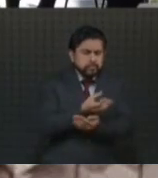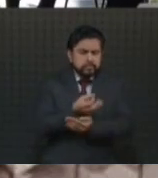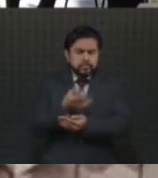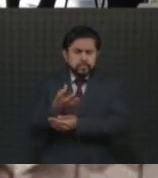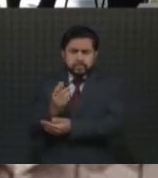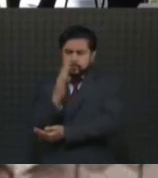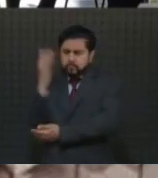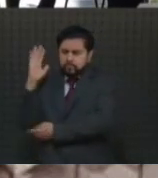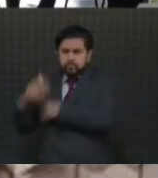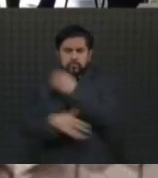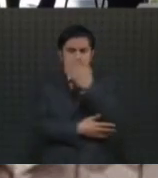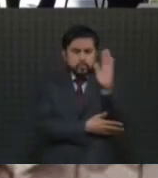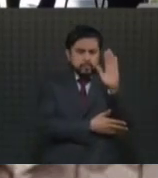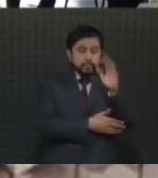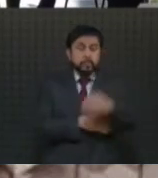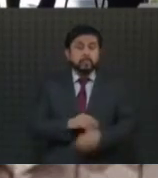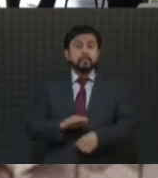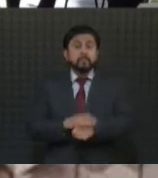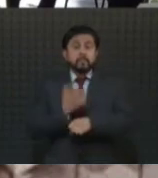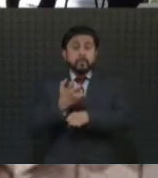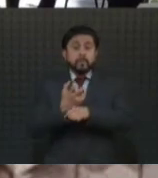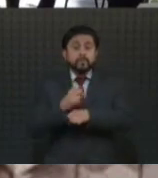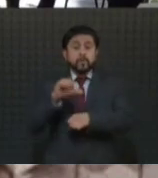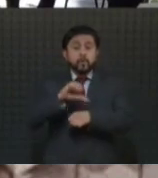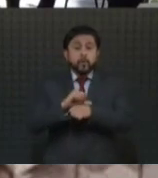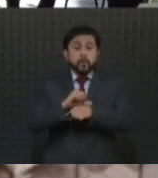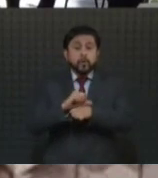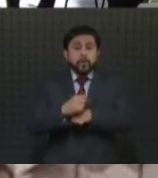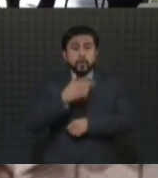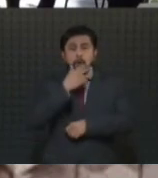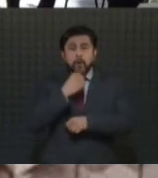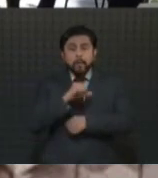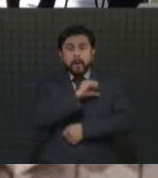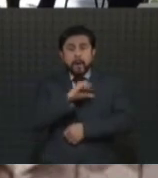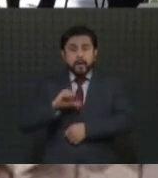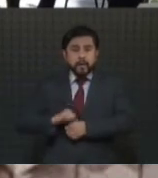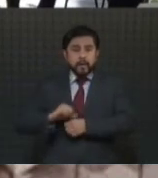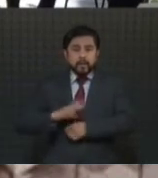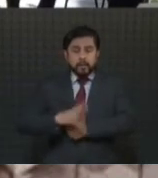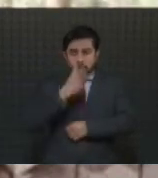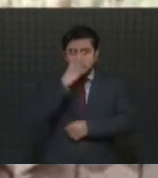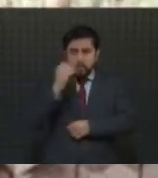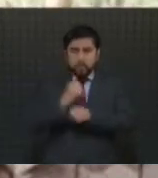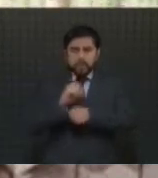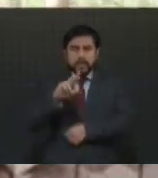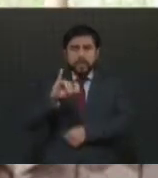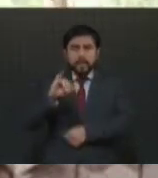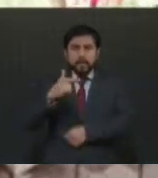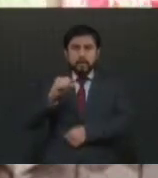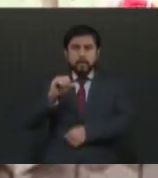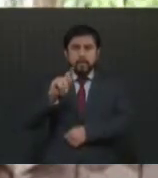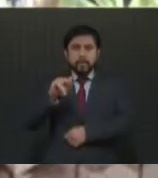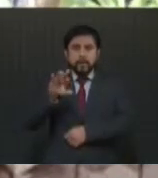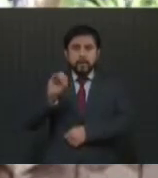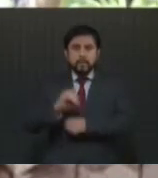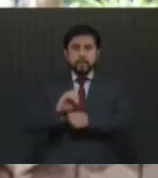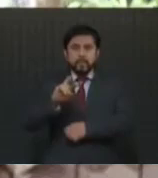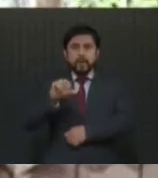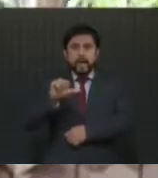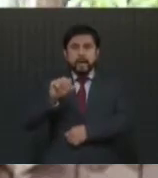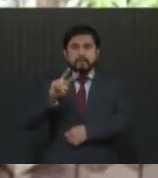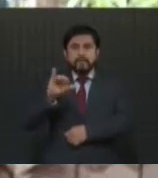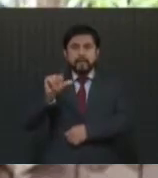honra y distingue con su presencia el alcalde de Coyoacán, señor Rigoberto Ávila Ordóñez.